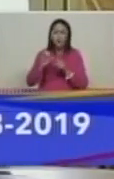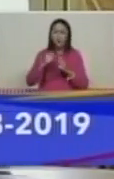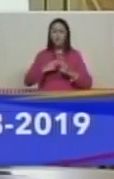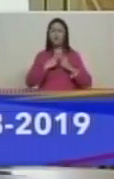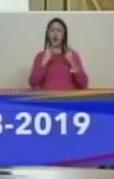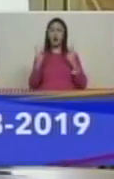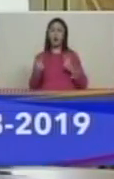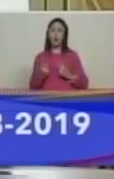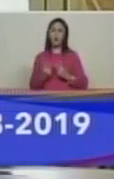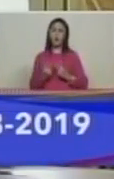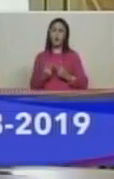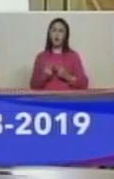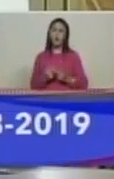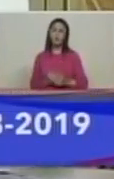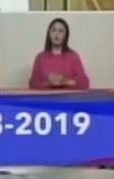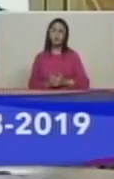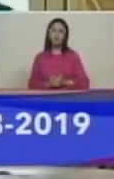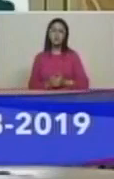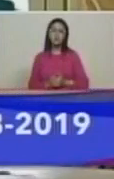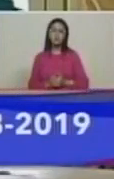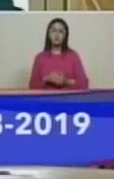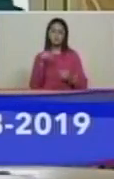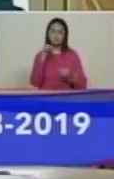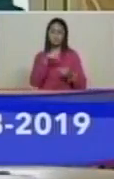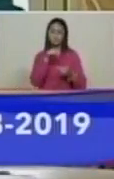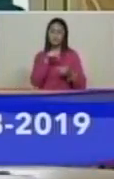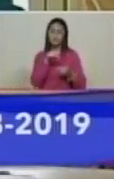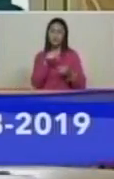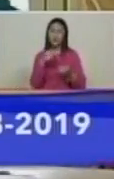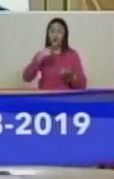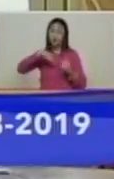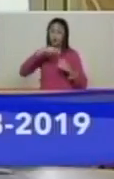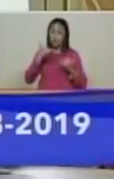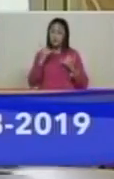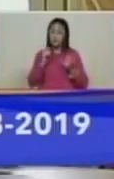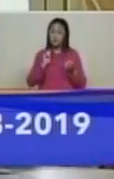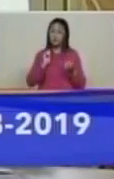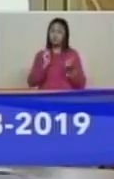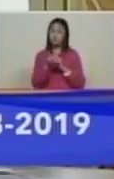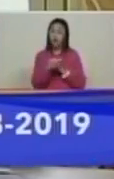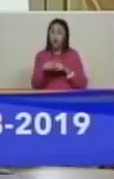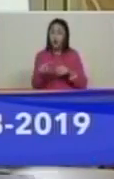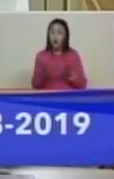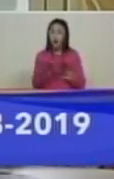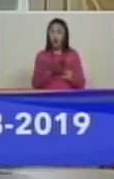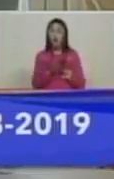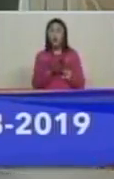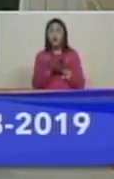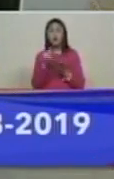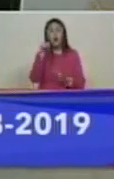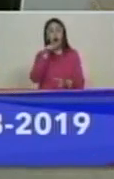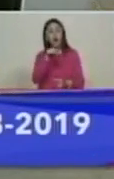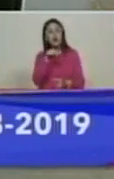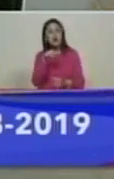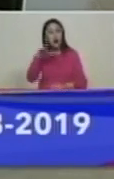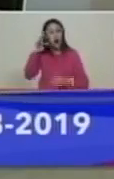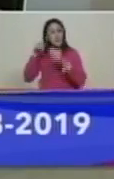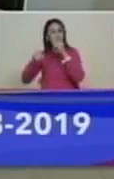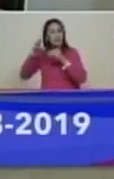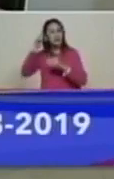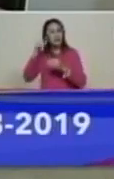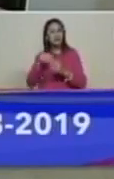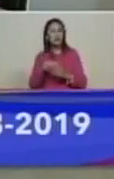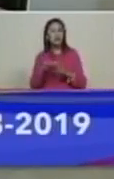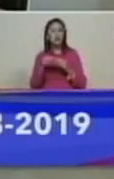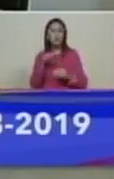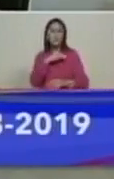un país. Y nosotros hemos convertido la instalación educativa en el epicentro de todas las